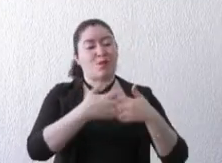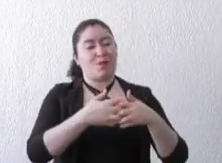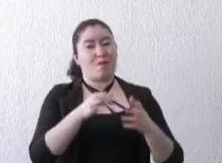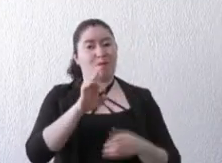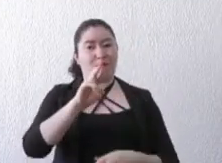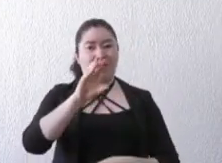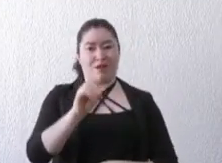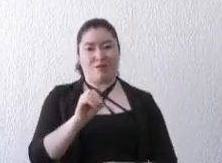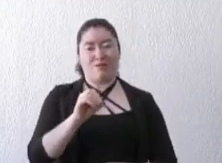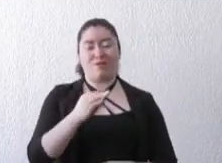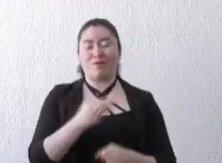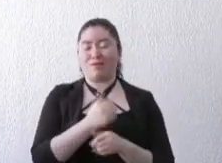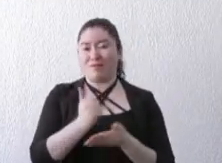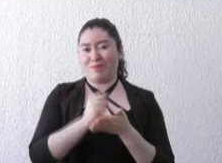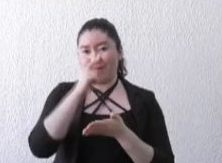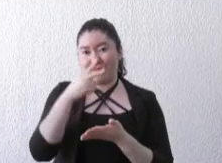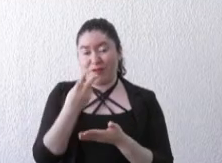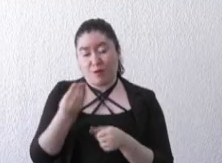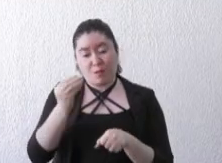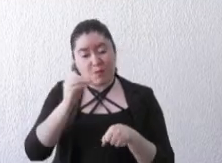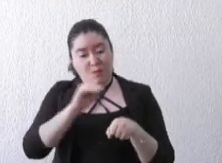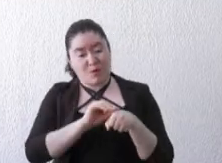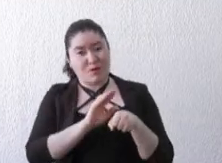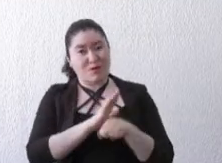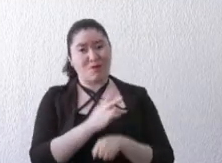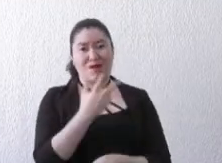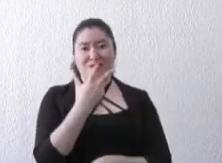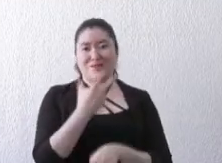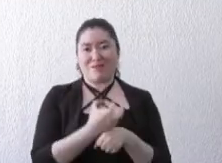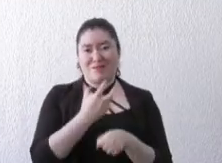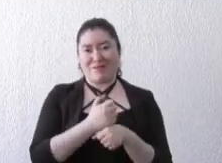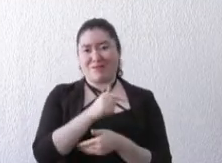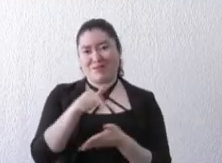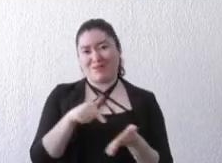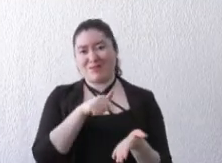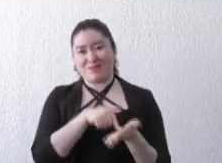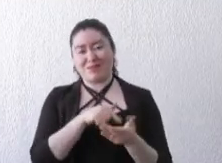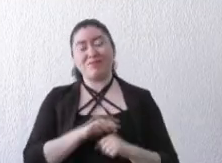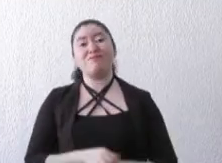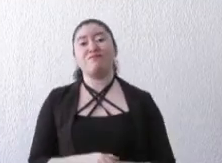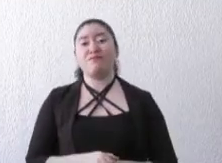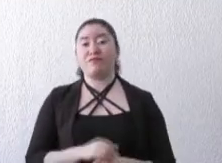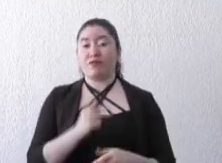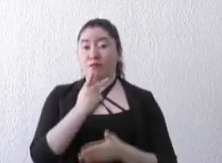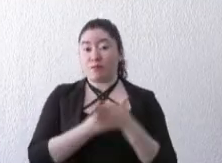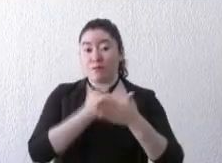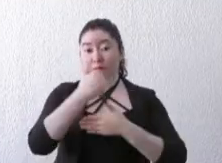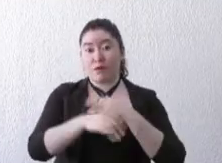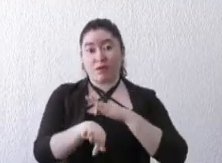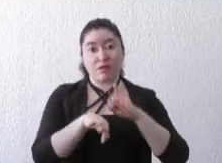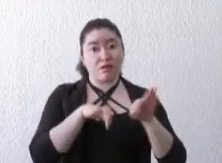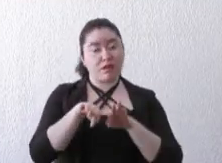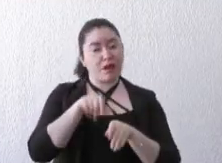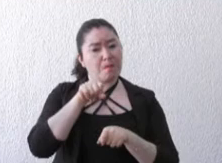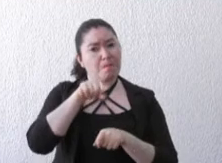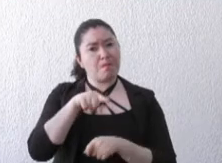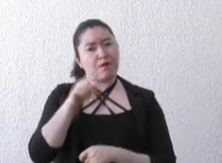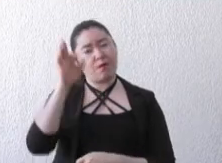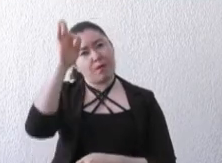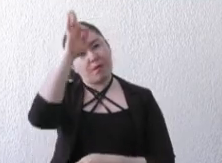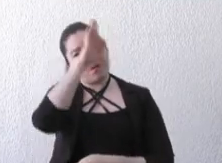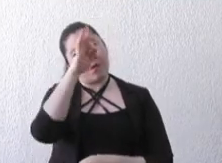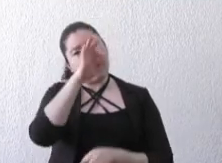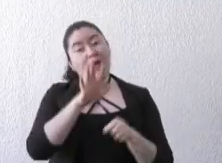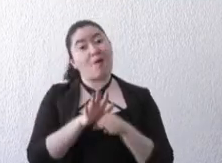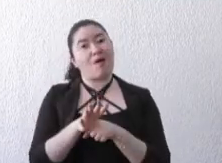la que se suma el día de hoy su octavo recinto, con un proyecto de trabajo que ha mantenido una clara filosofía incluyente